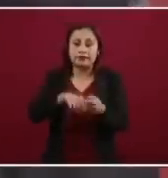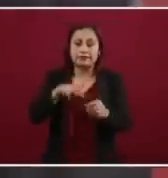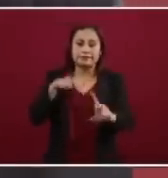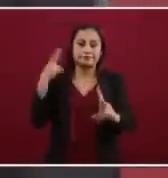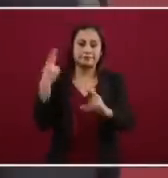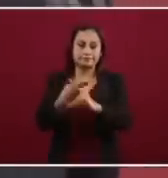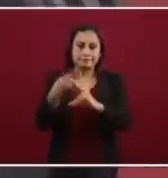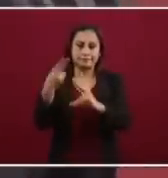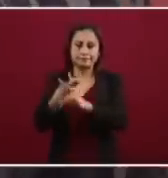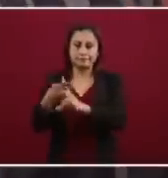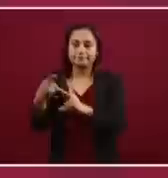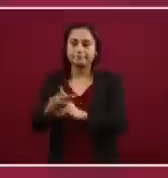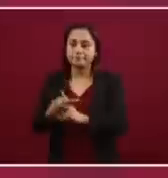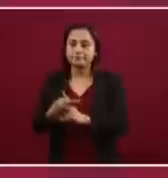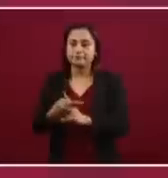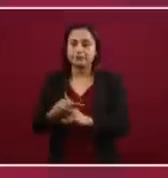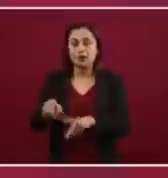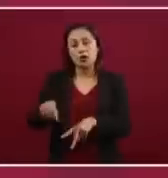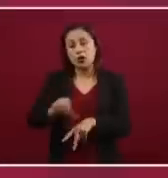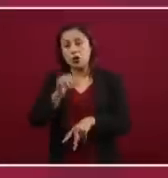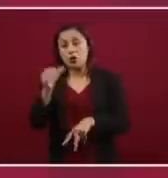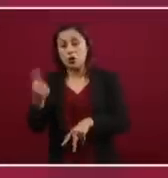Y en 16